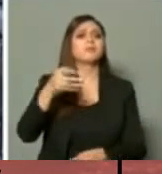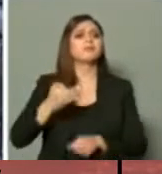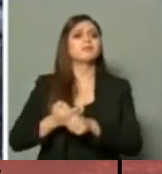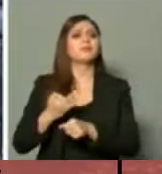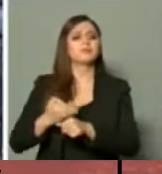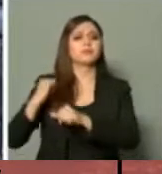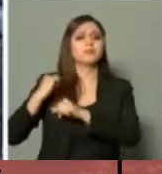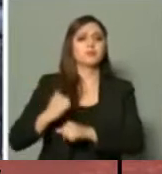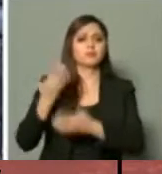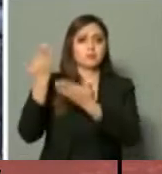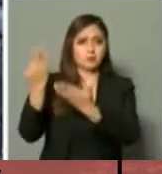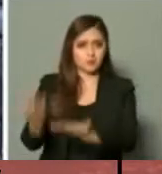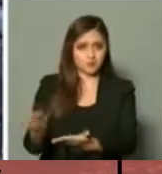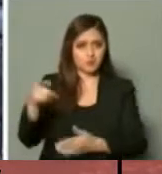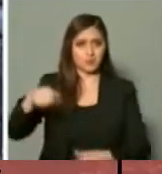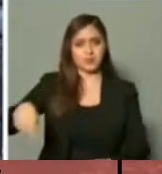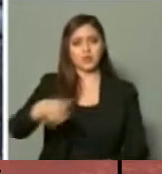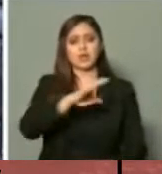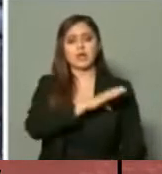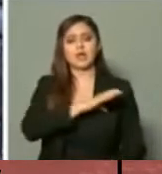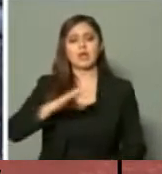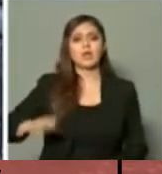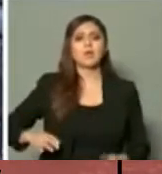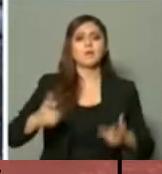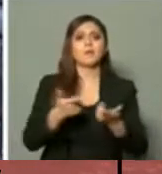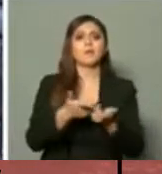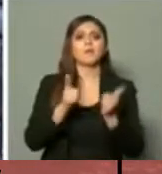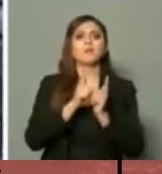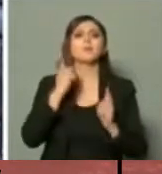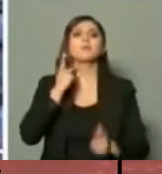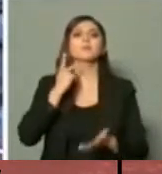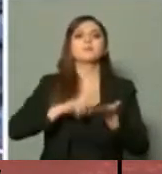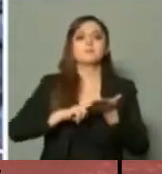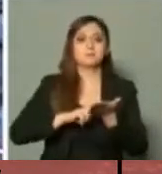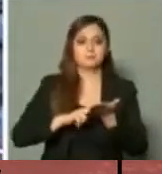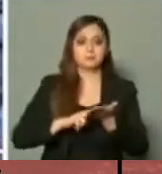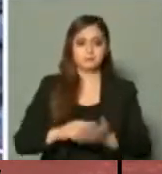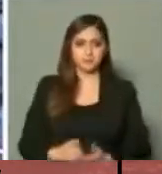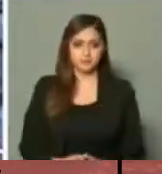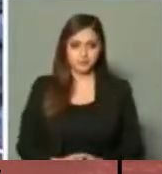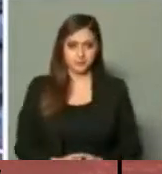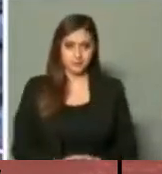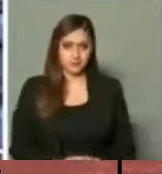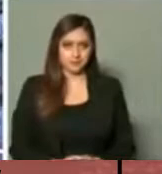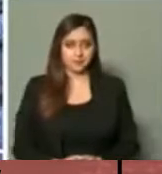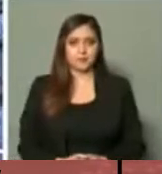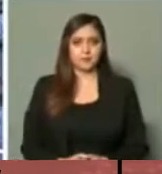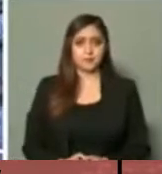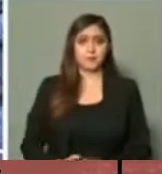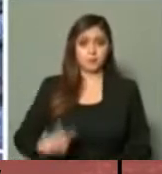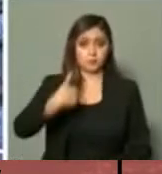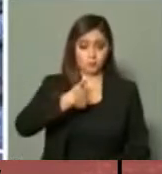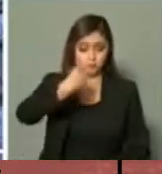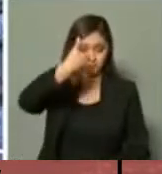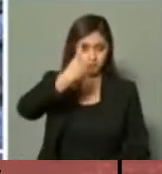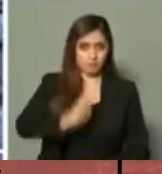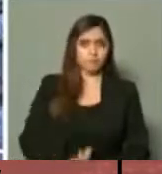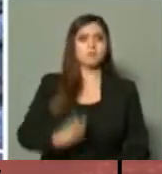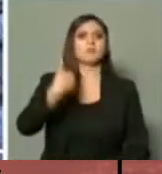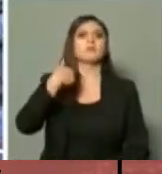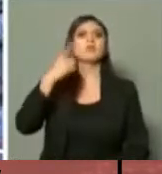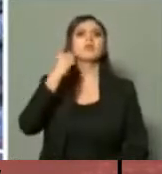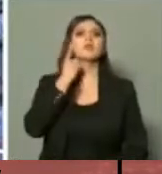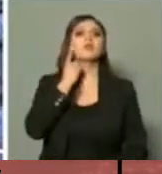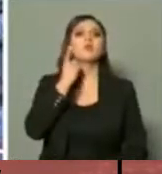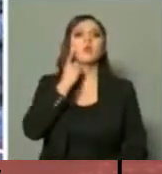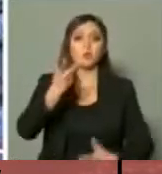el candidato del Partido Verde Ecologista de México. Adelante. Primero voy a ser tu diputado y juntos